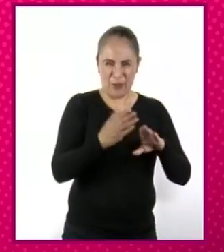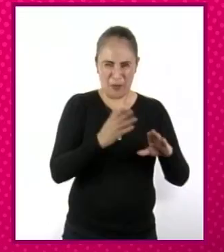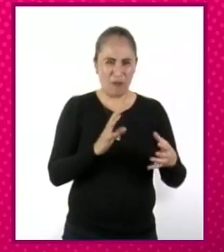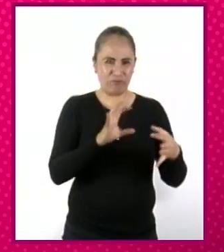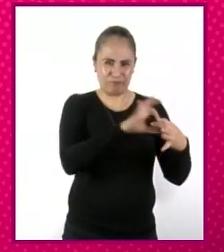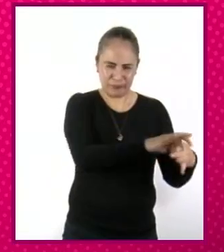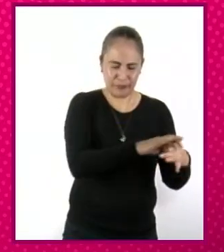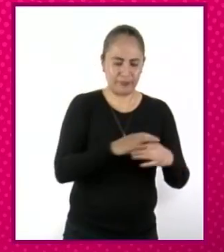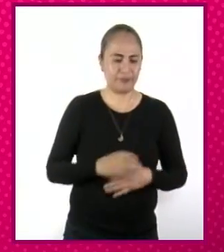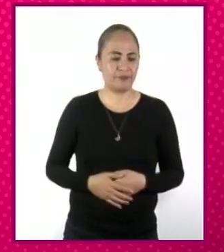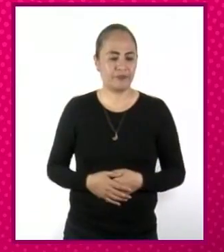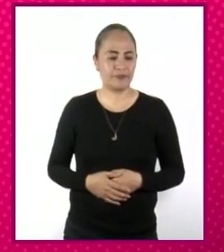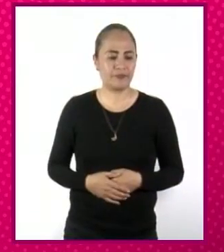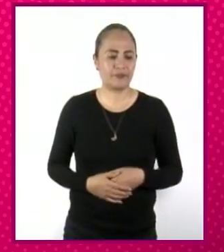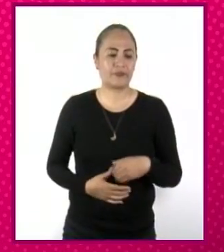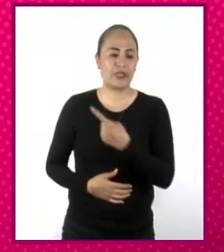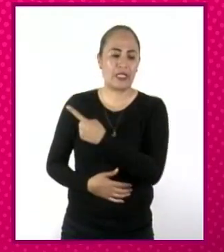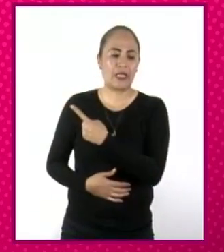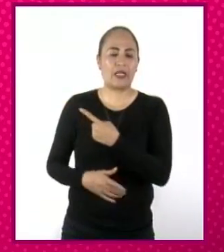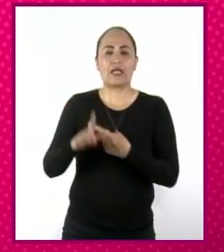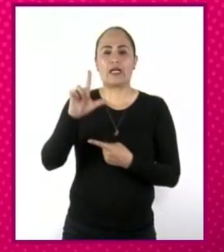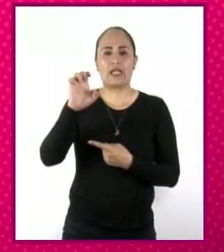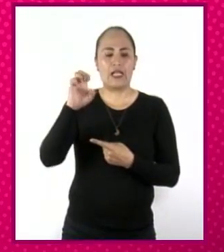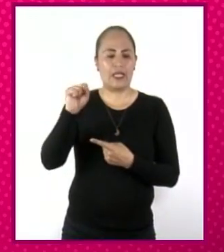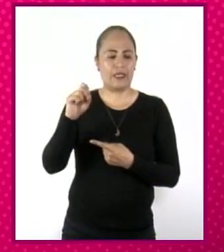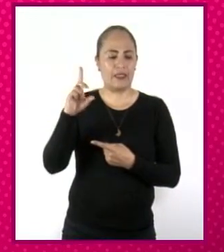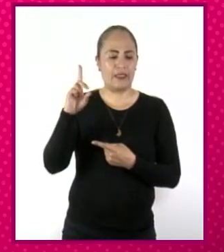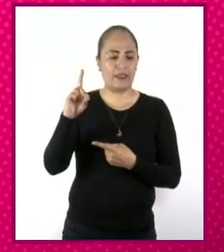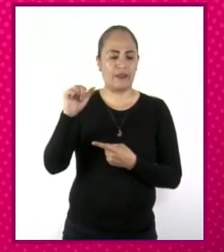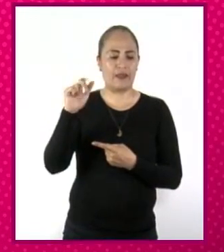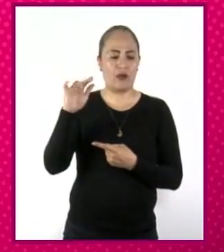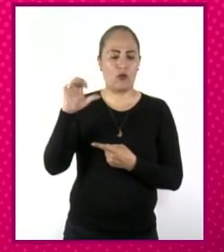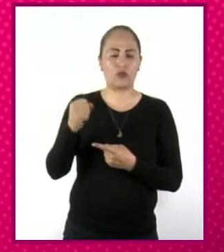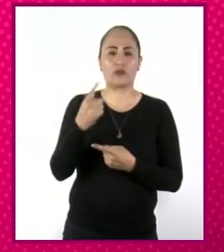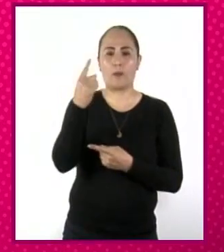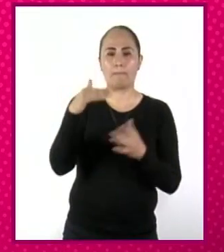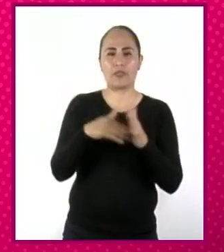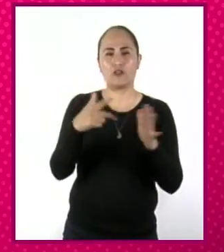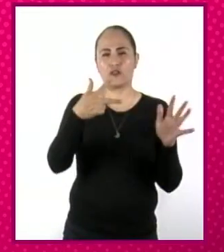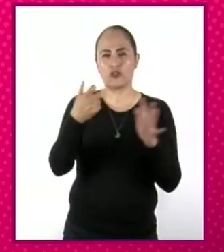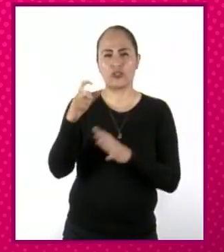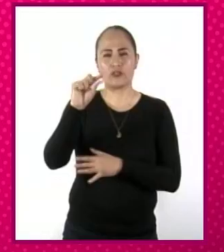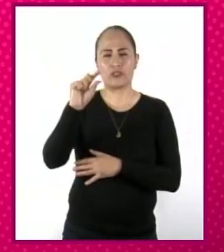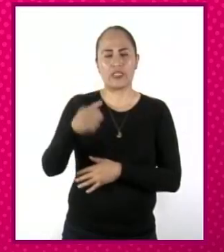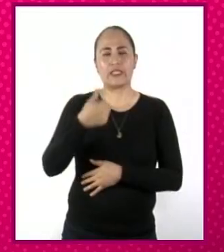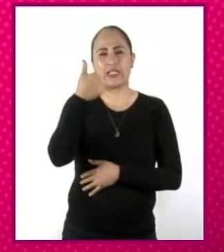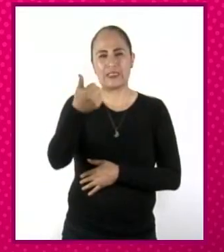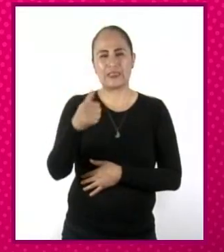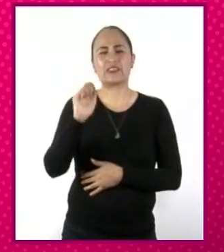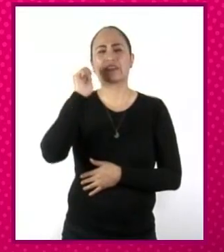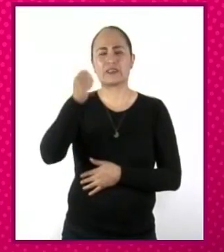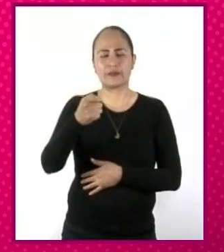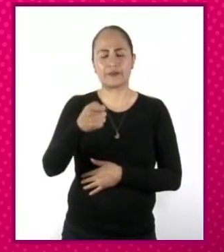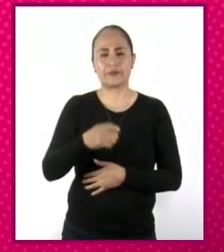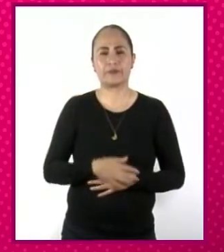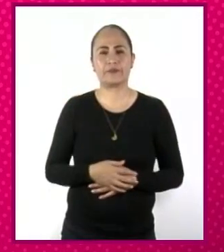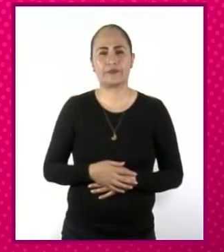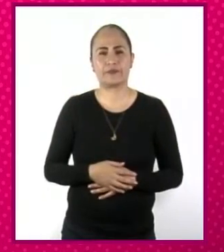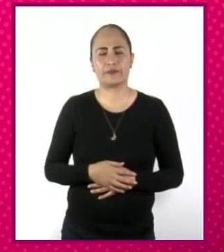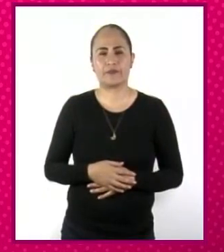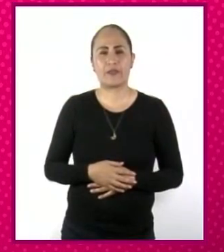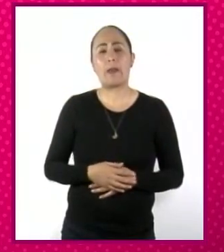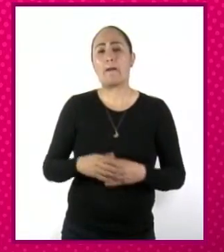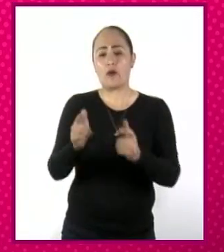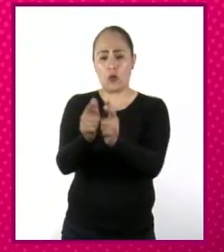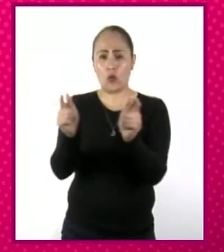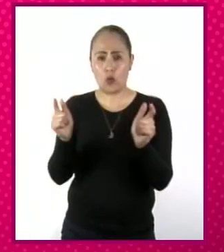la forma de vida indígena es la Ley Dawes de 1876, en la cual se declara ilegal la vida tribal,